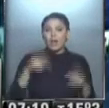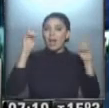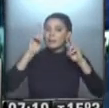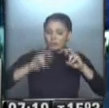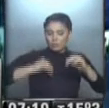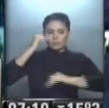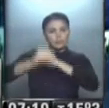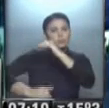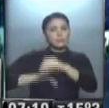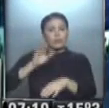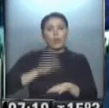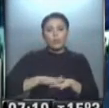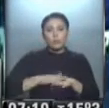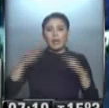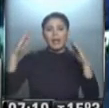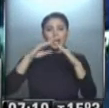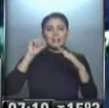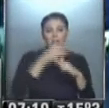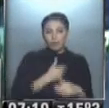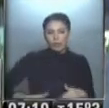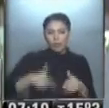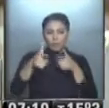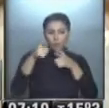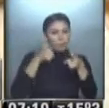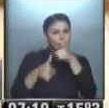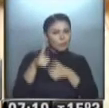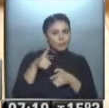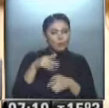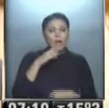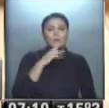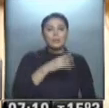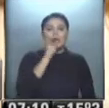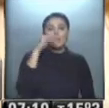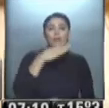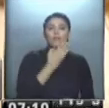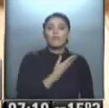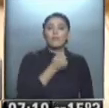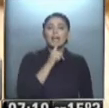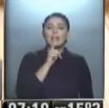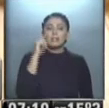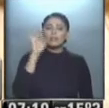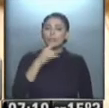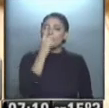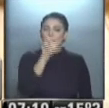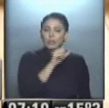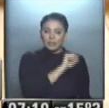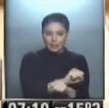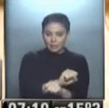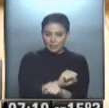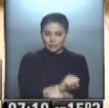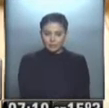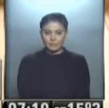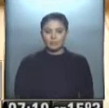investigación por el atentado a la casa del gobernador de santa fe antonio bonfatti hay un solo detenido tras una serie de